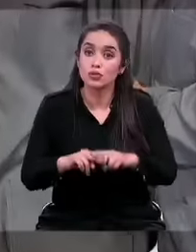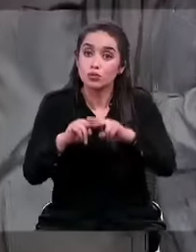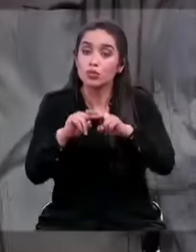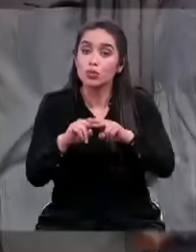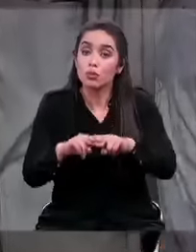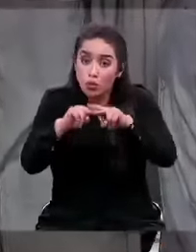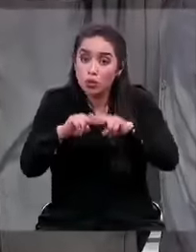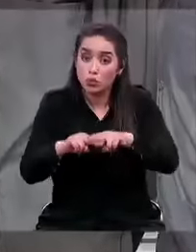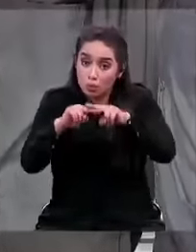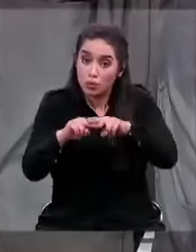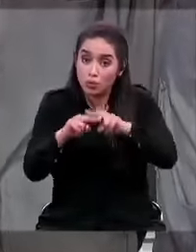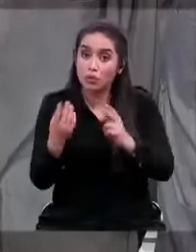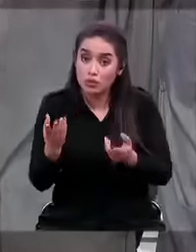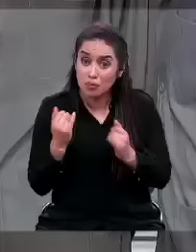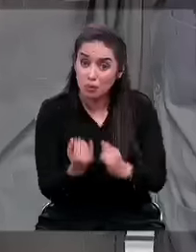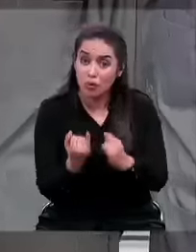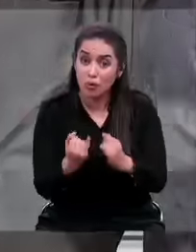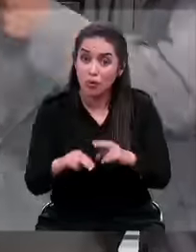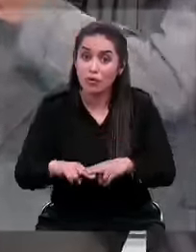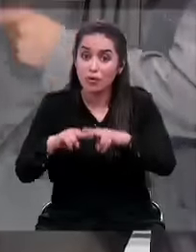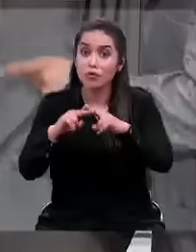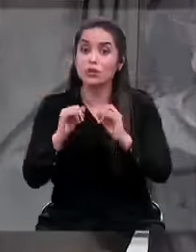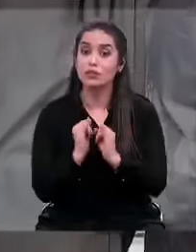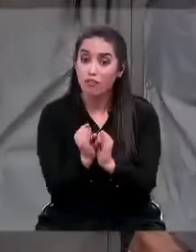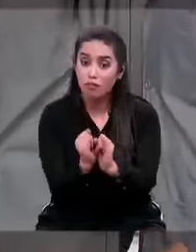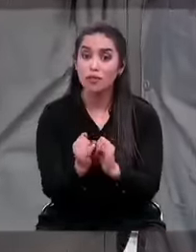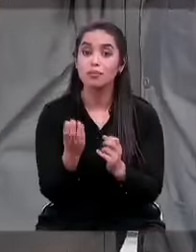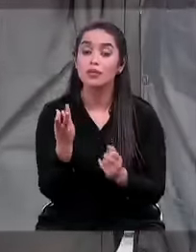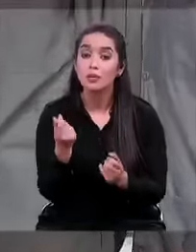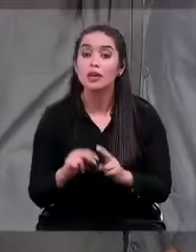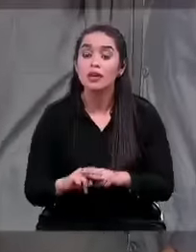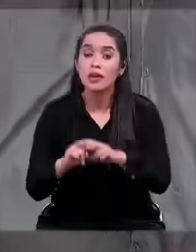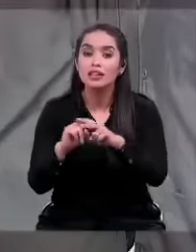El monto, la plata, monto. ¿Cuánto es? ¿Ah?